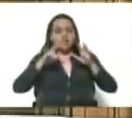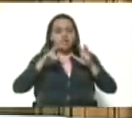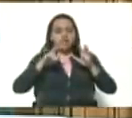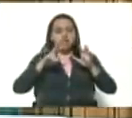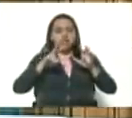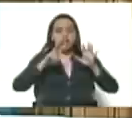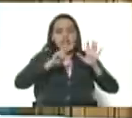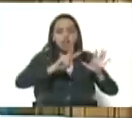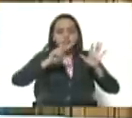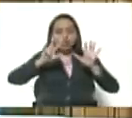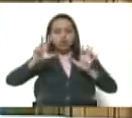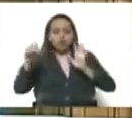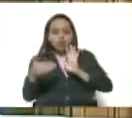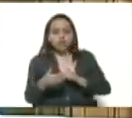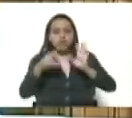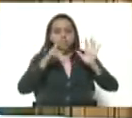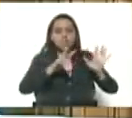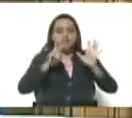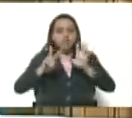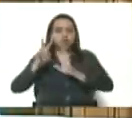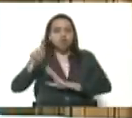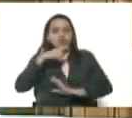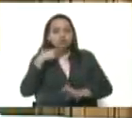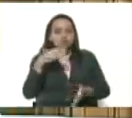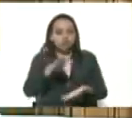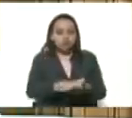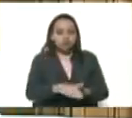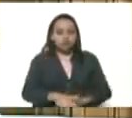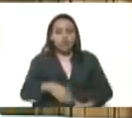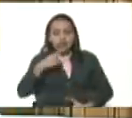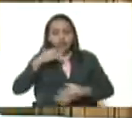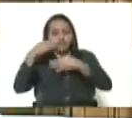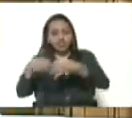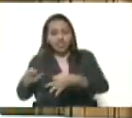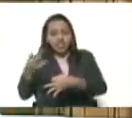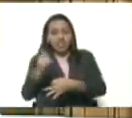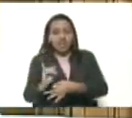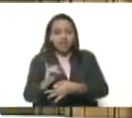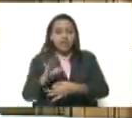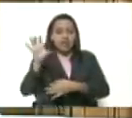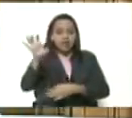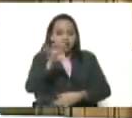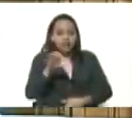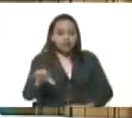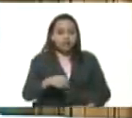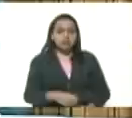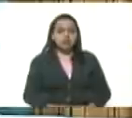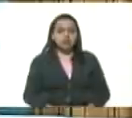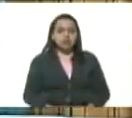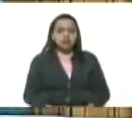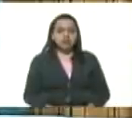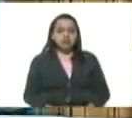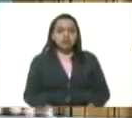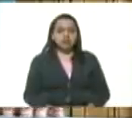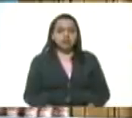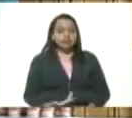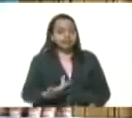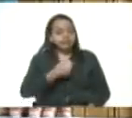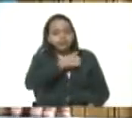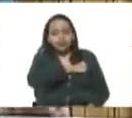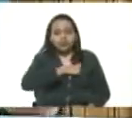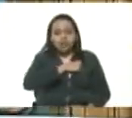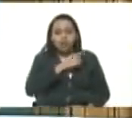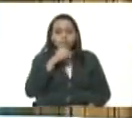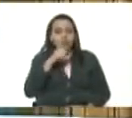78.871 fallecidos. Esa es la verdadera situación de países donde lamentablemente